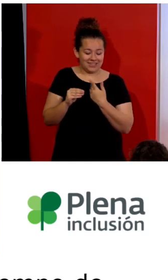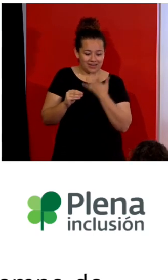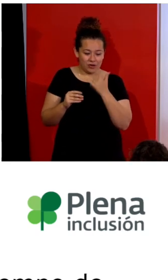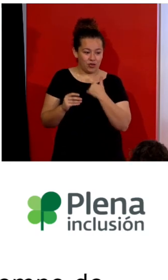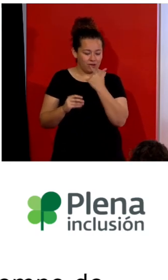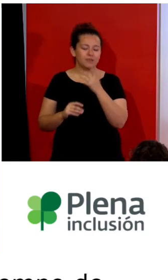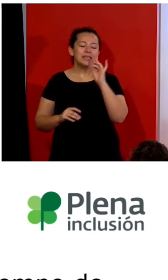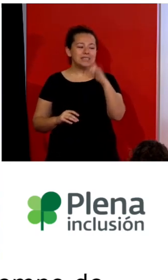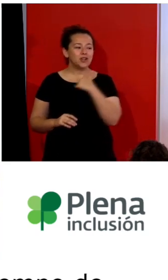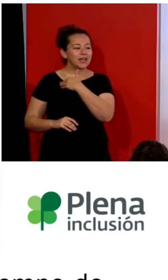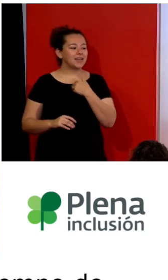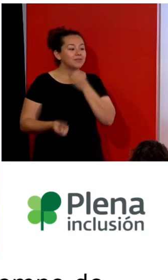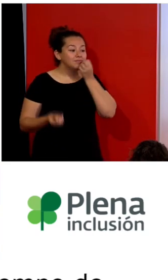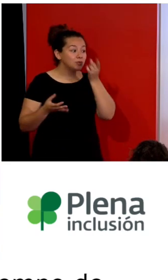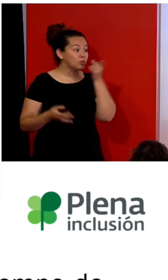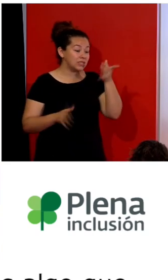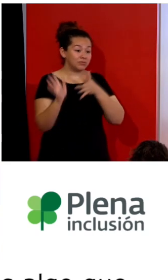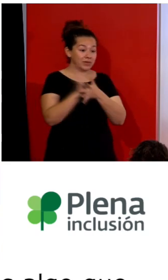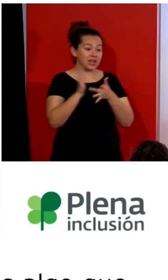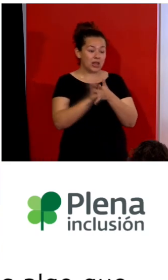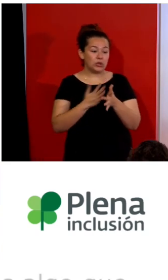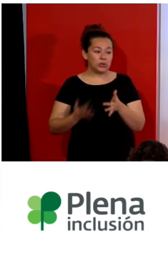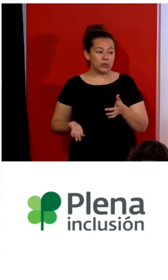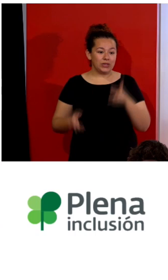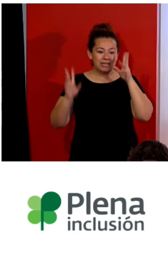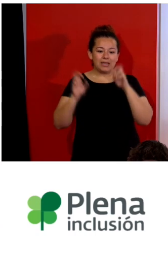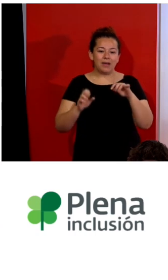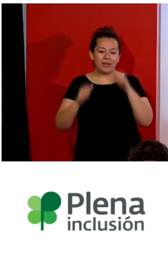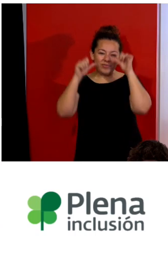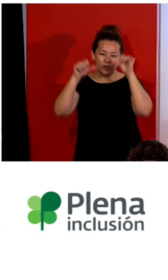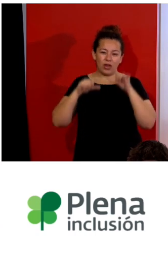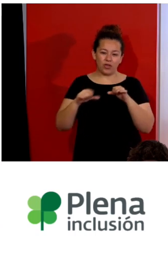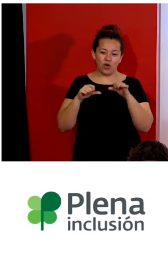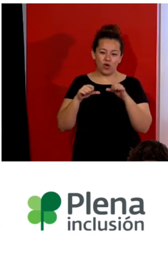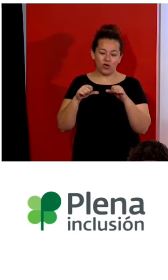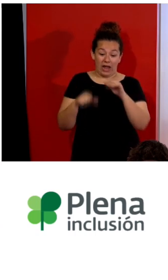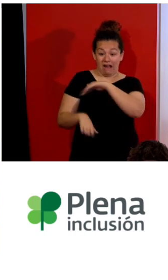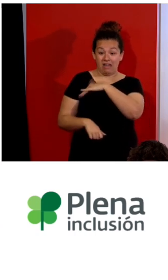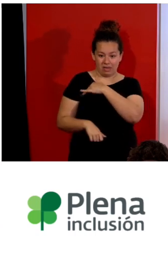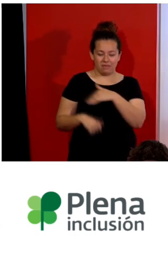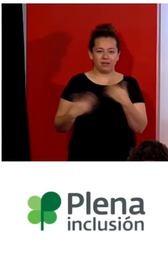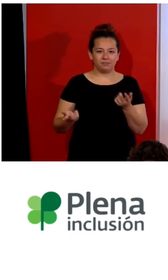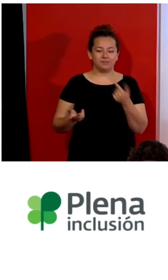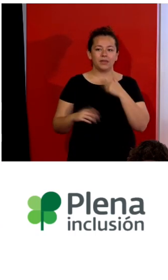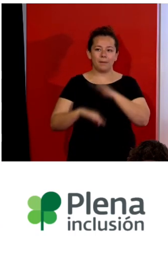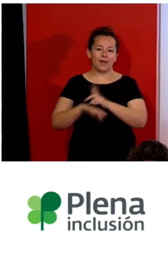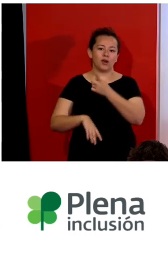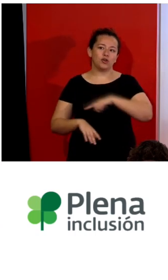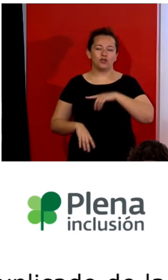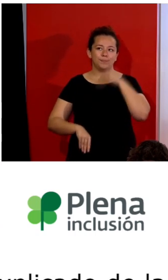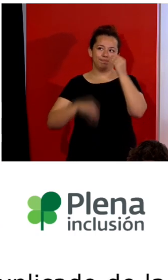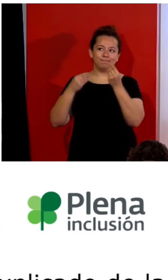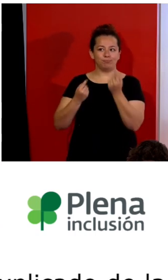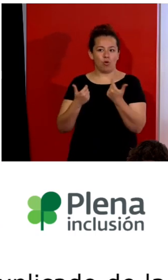yo quería comentar en lo que has explicado del tema de la titulación académica. Ahí sí que, bueno, para nosotros nos planteaba